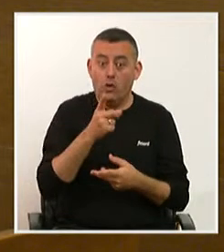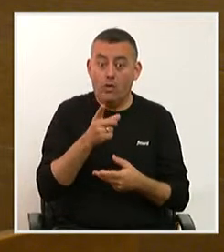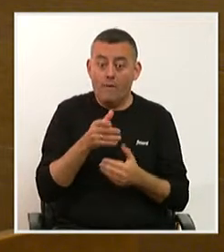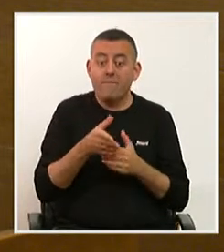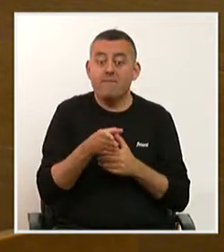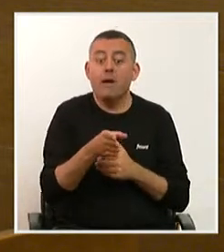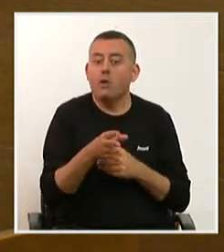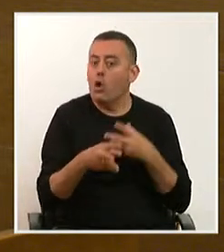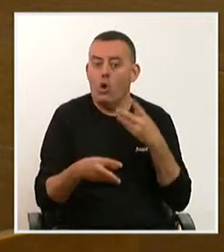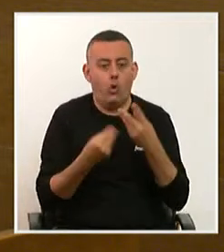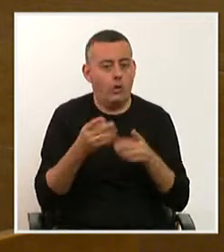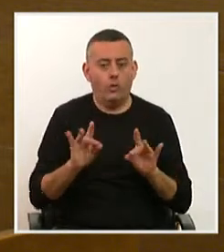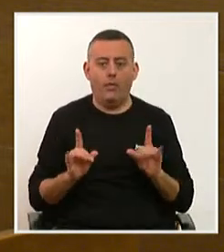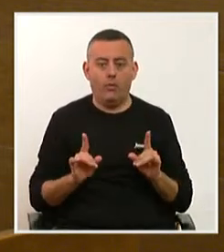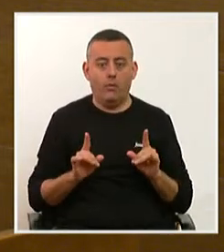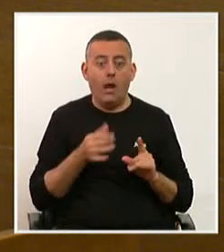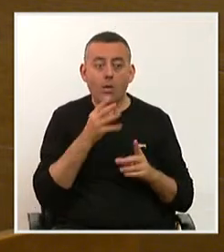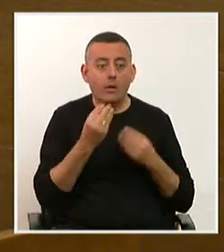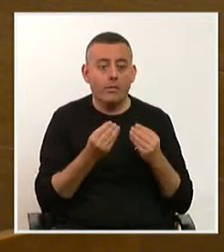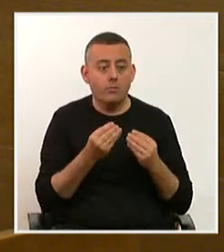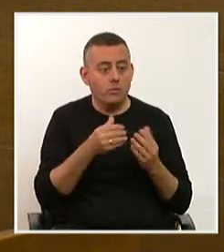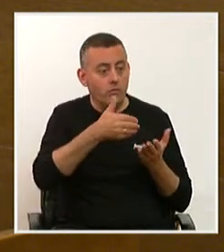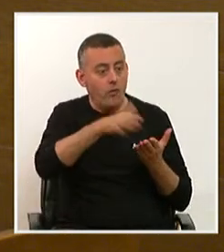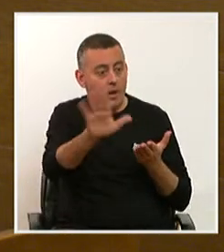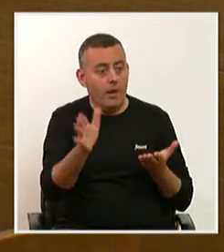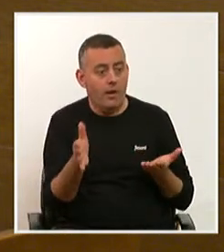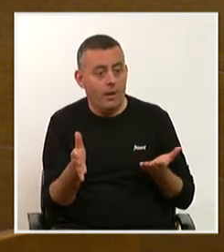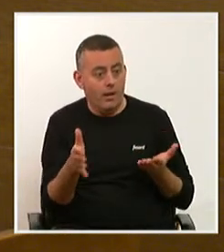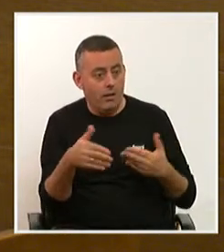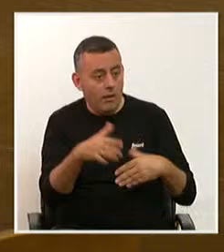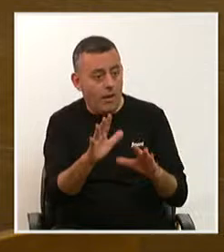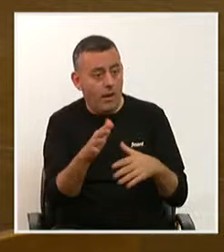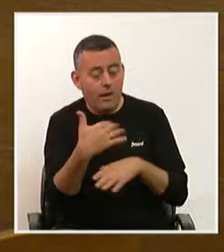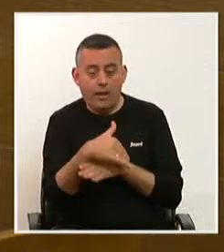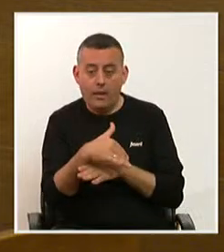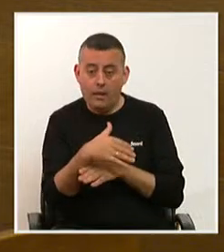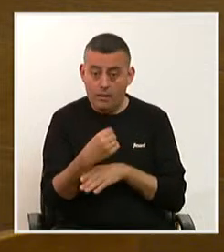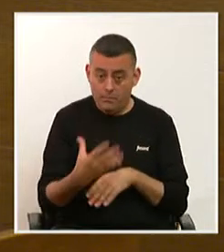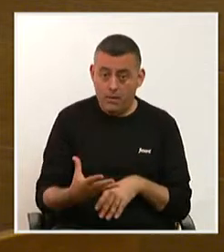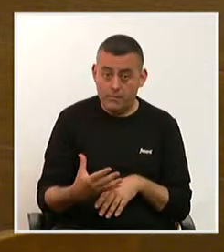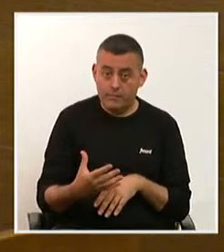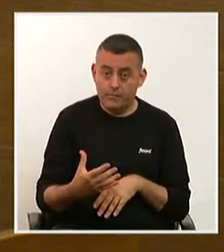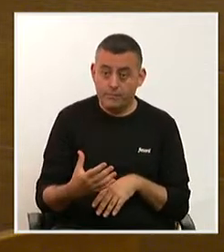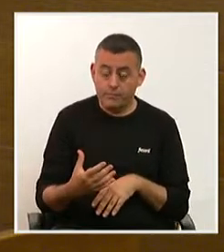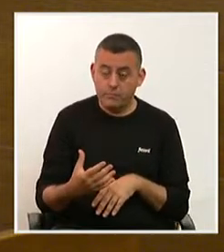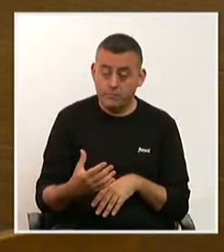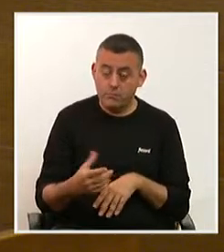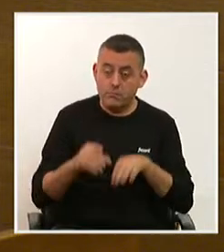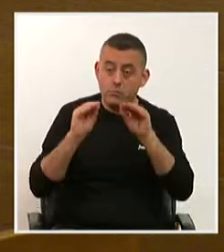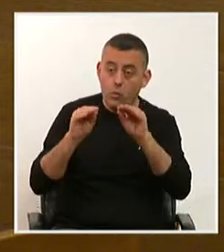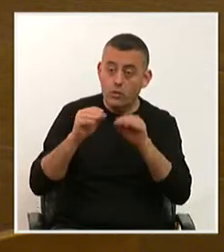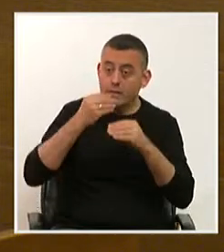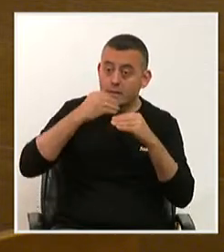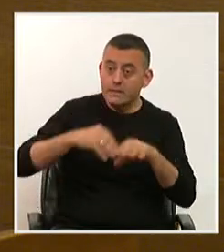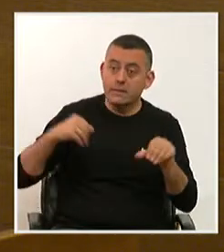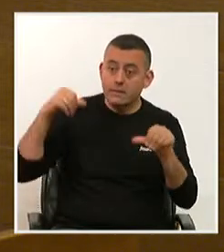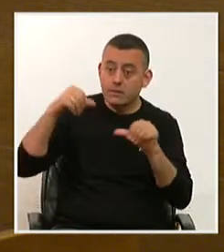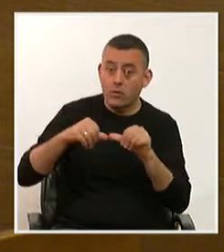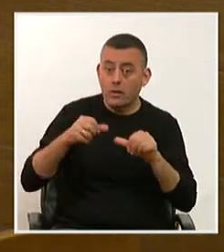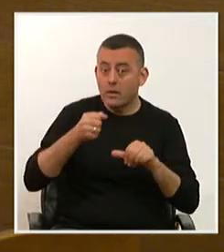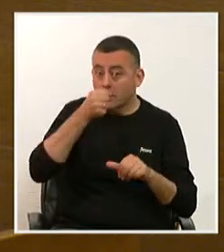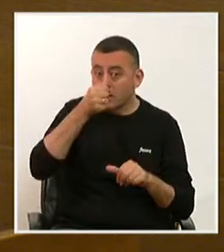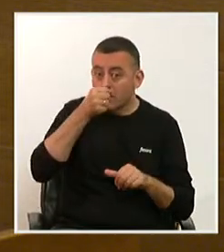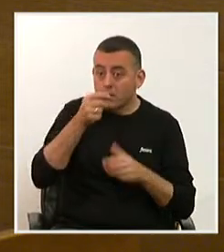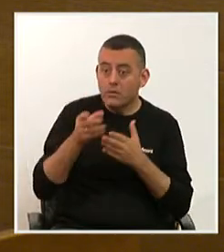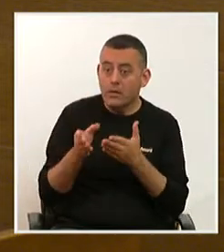la pena mancillar de esta manera el nombre del partido socialista obrero español miren Yo nunca he optado electoralmente por el